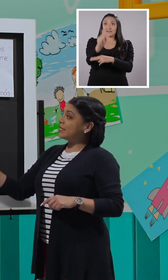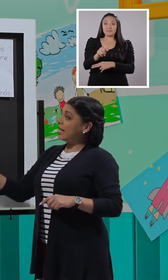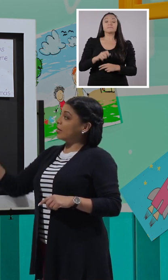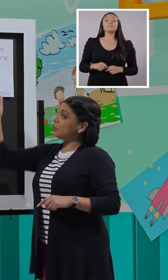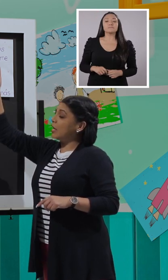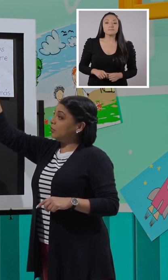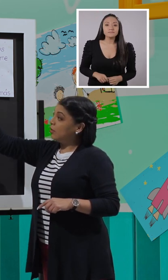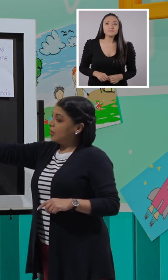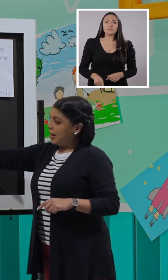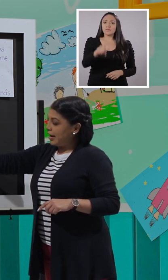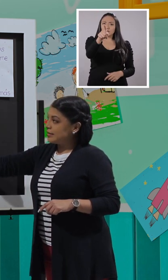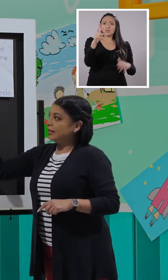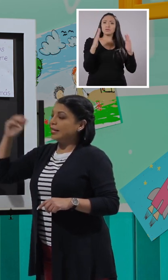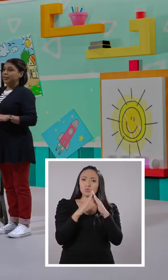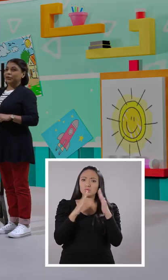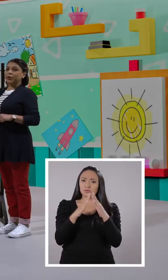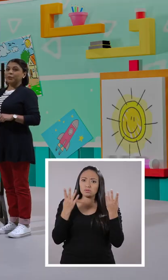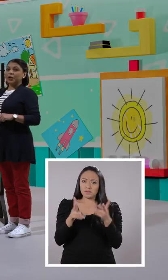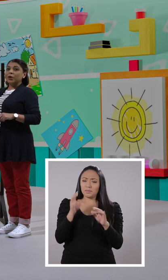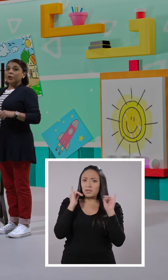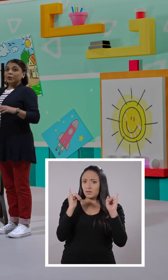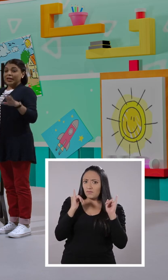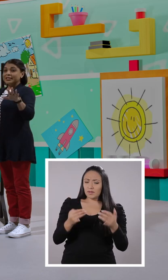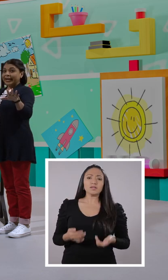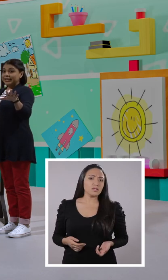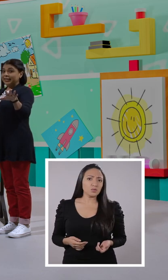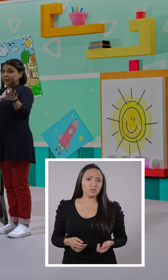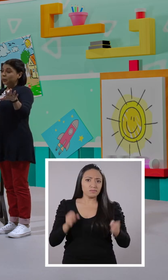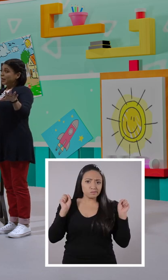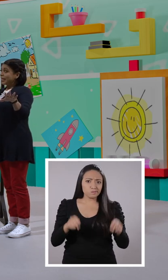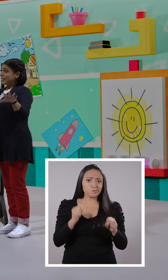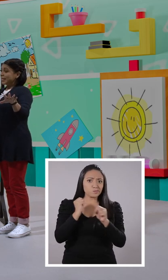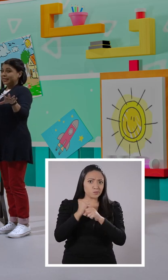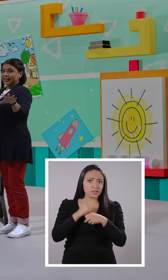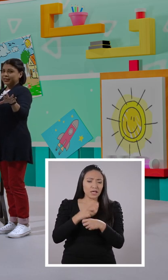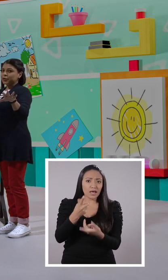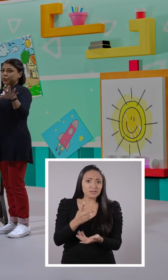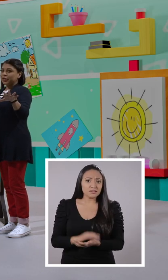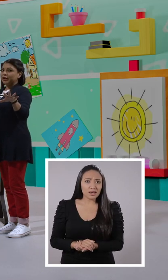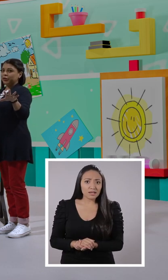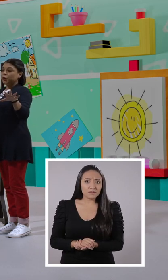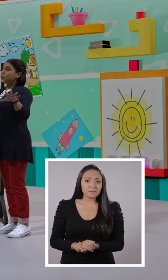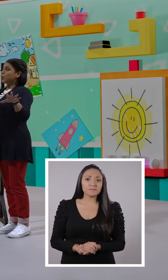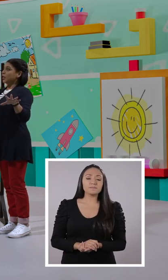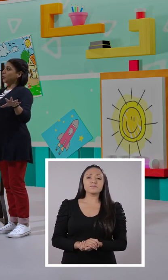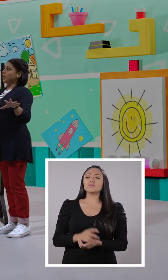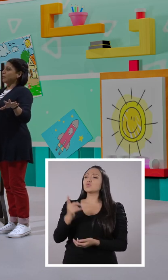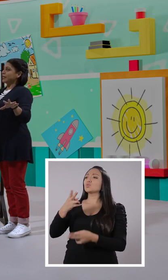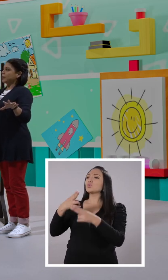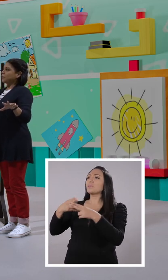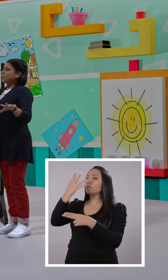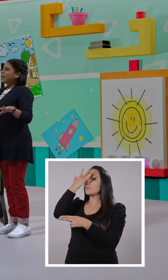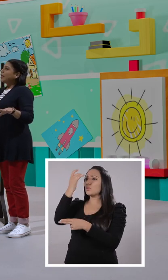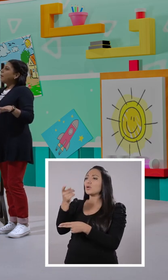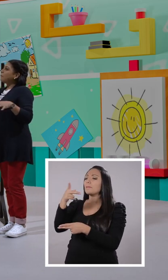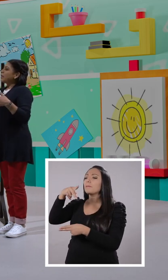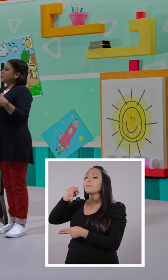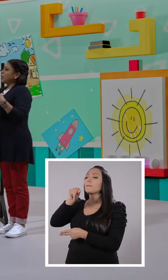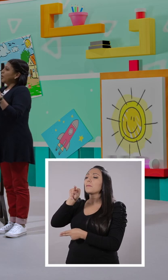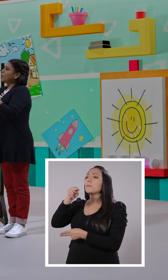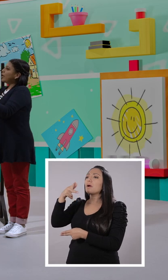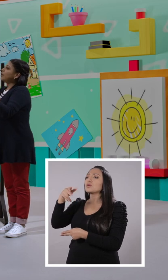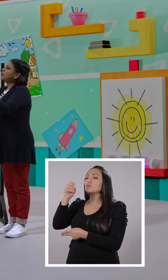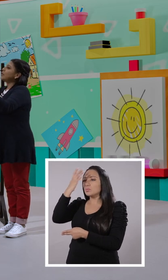enviar un mensaje usando las letras de tu nombre. Ustedes en casa también pueden hacer este ejercicio. muy divertido y muy bonito además. Sí.